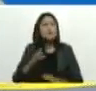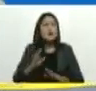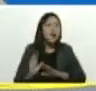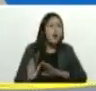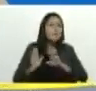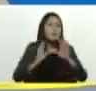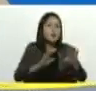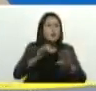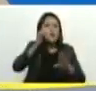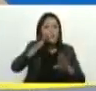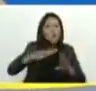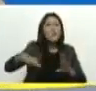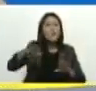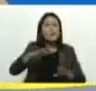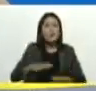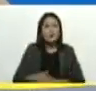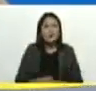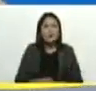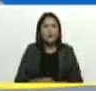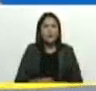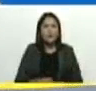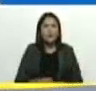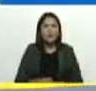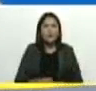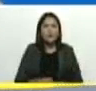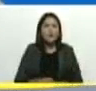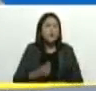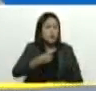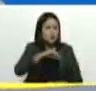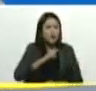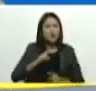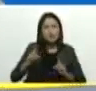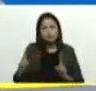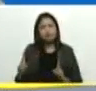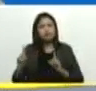Nicolás, al lado tuyo